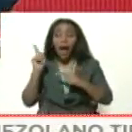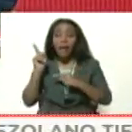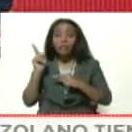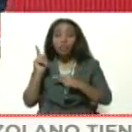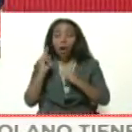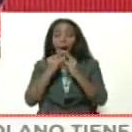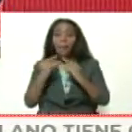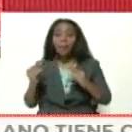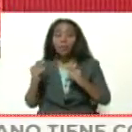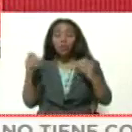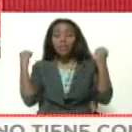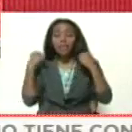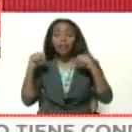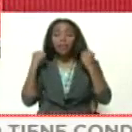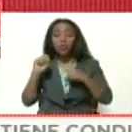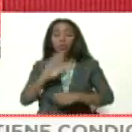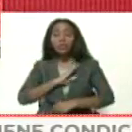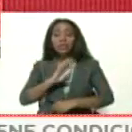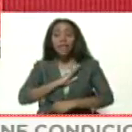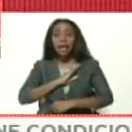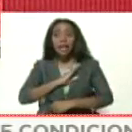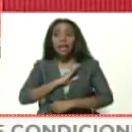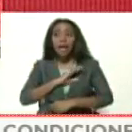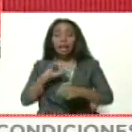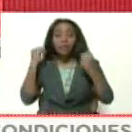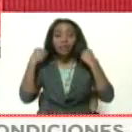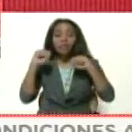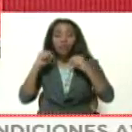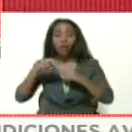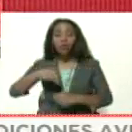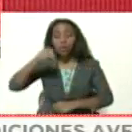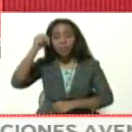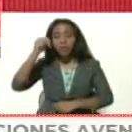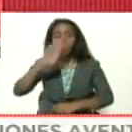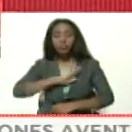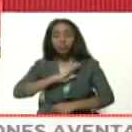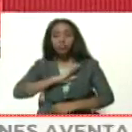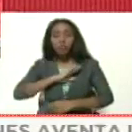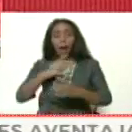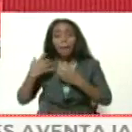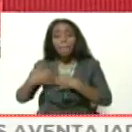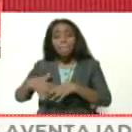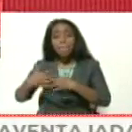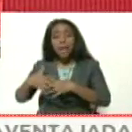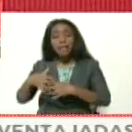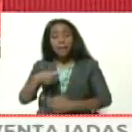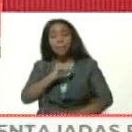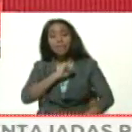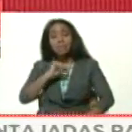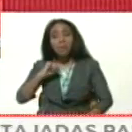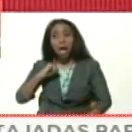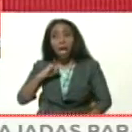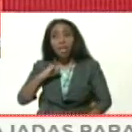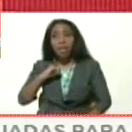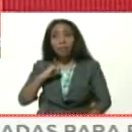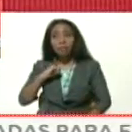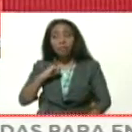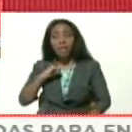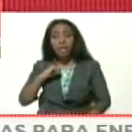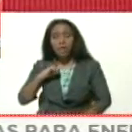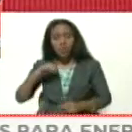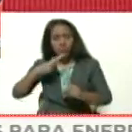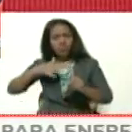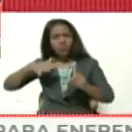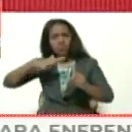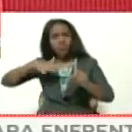campamentos de entrenamiento tienen entrenadores norteamericanos pertenecientes a una empresa privada de terrorismo y